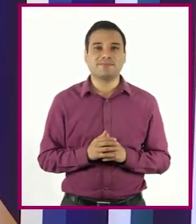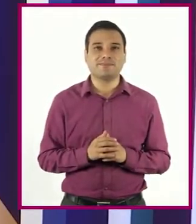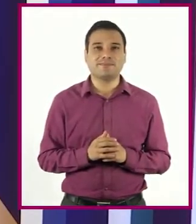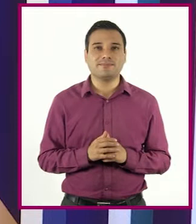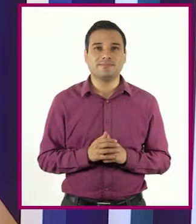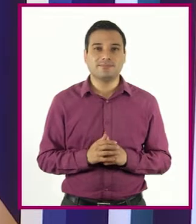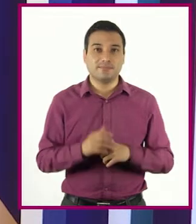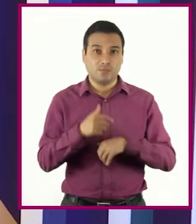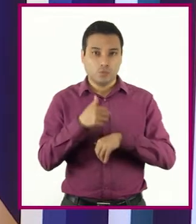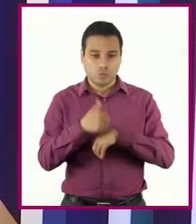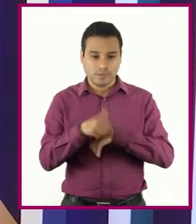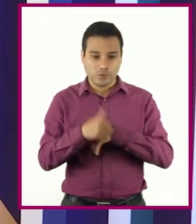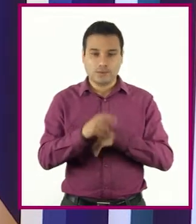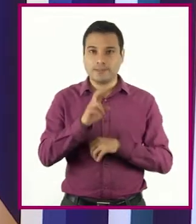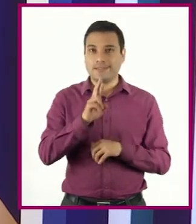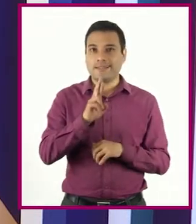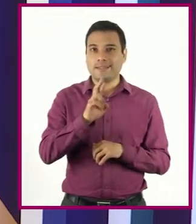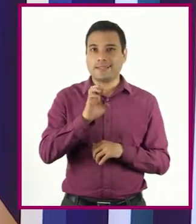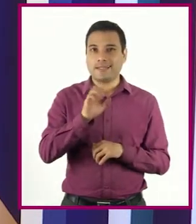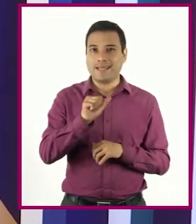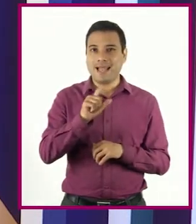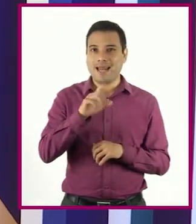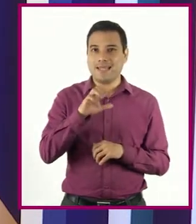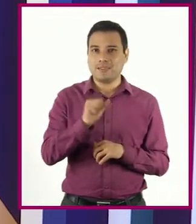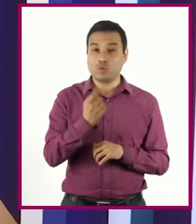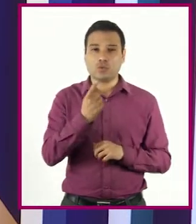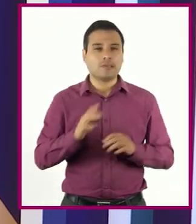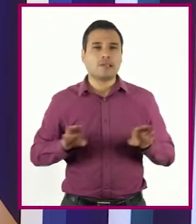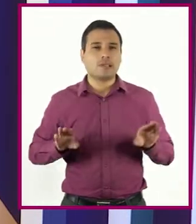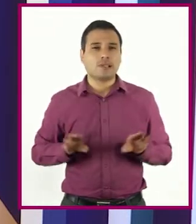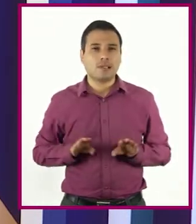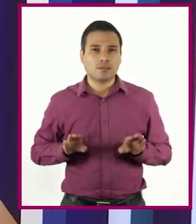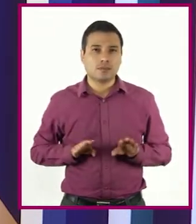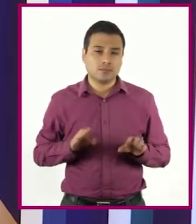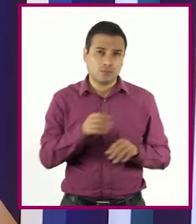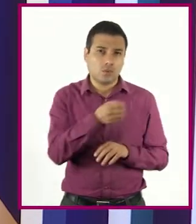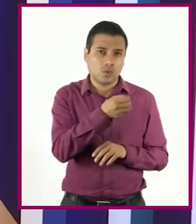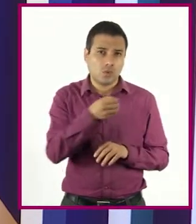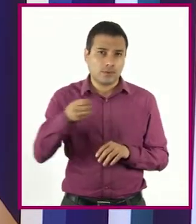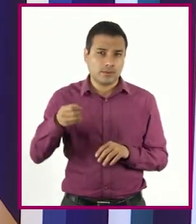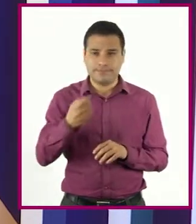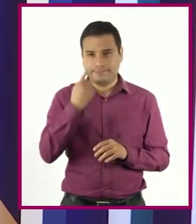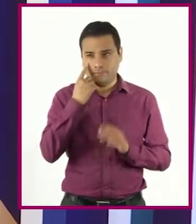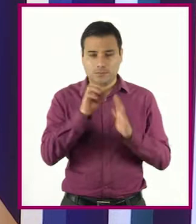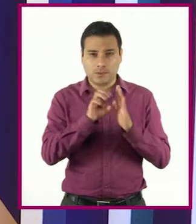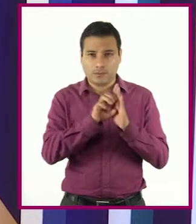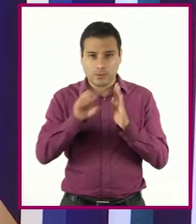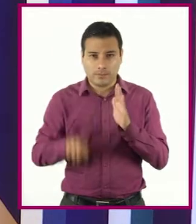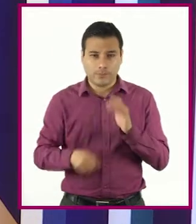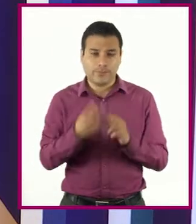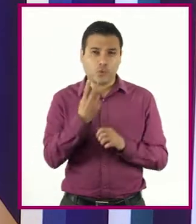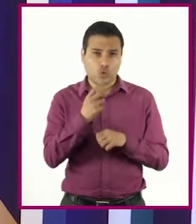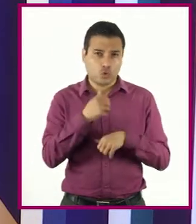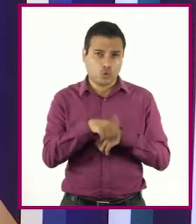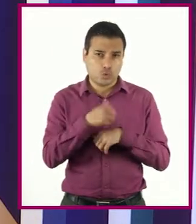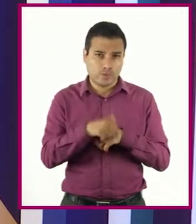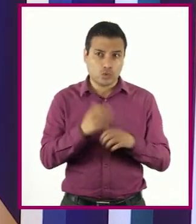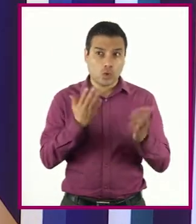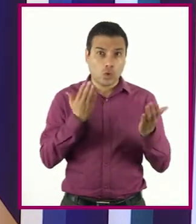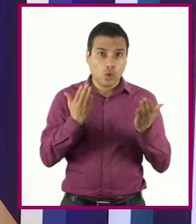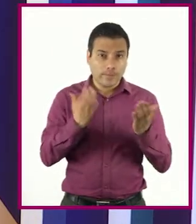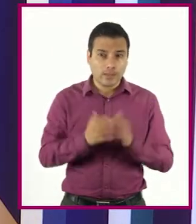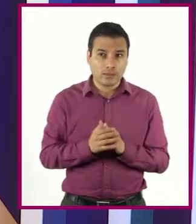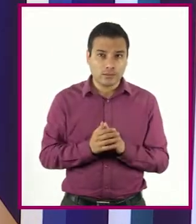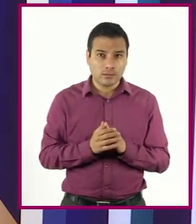los números reales es el orden. Esto quiere decir que si comparan dos números, uno de ellos será